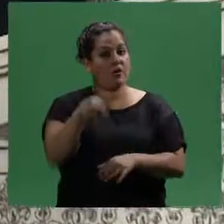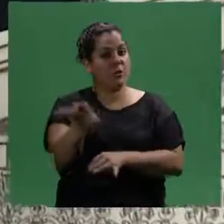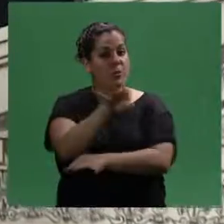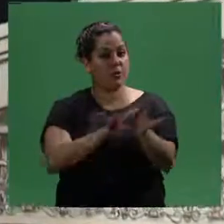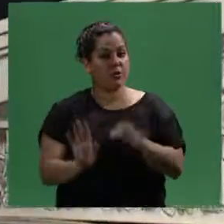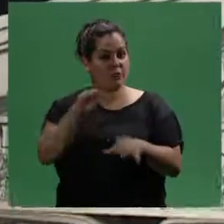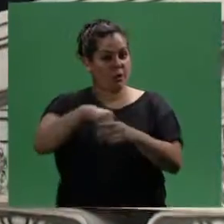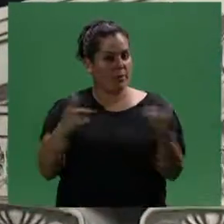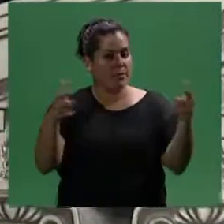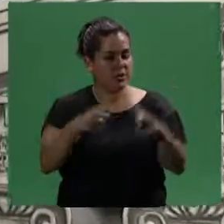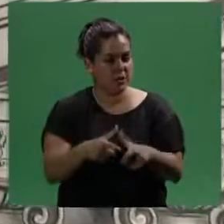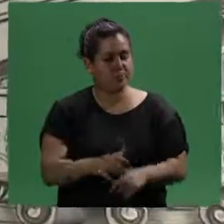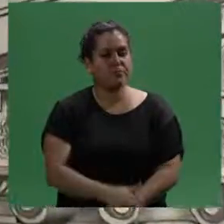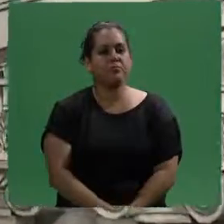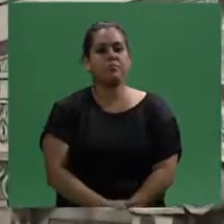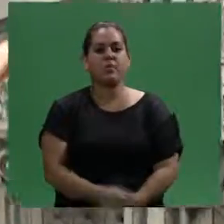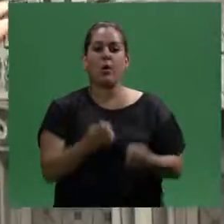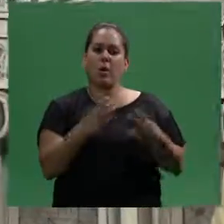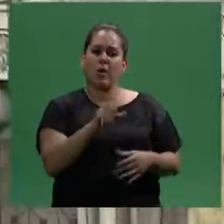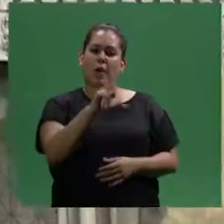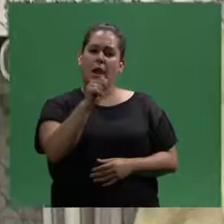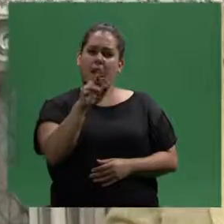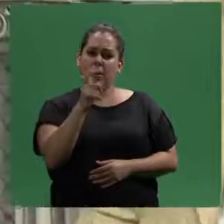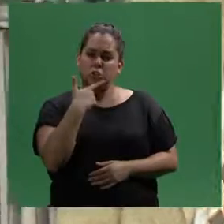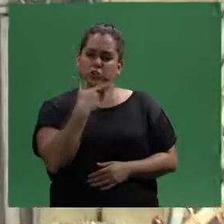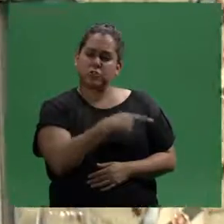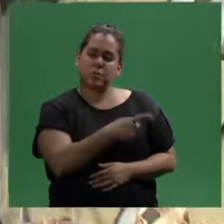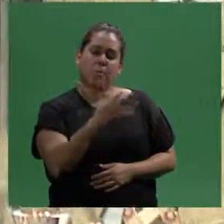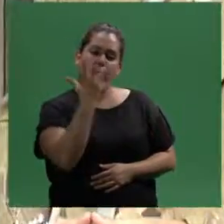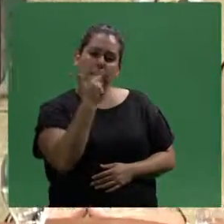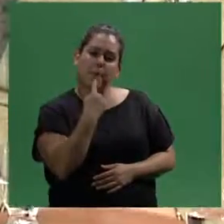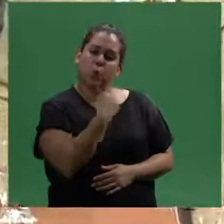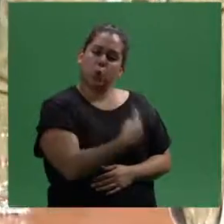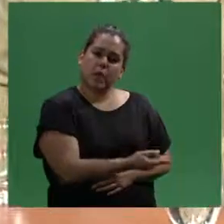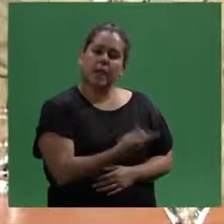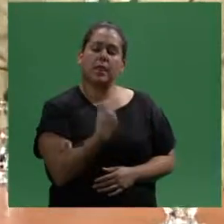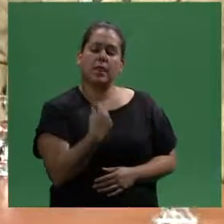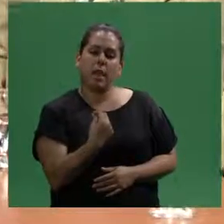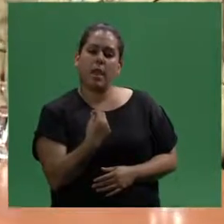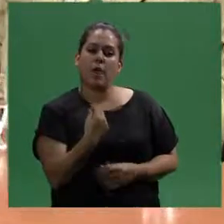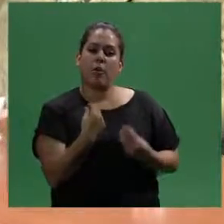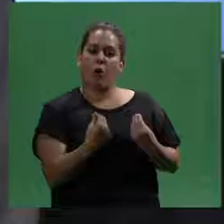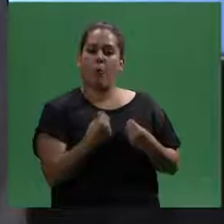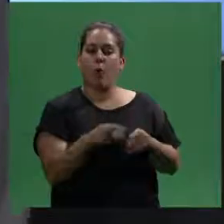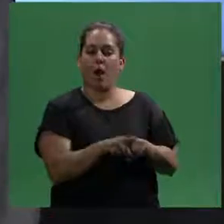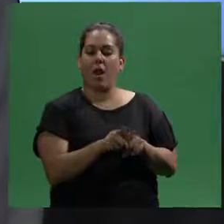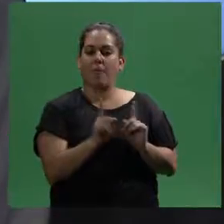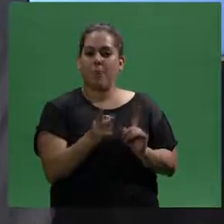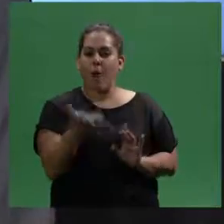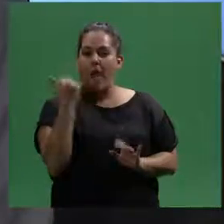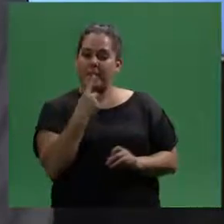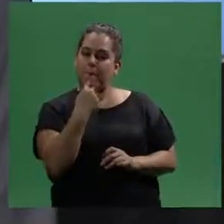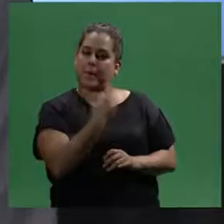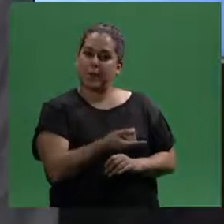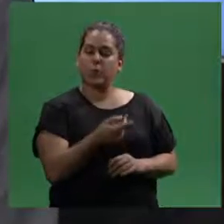Volvemos, esto es Proyecto en Comisión. Bueno, Carlos, me gustaría preguntarte que me retomes la